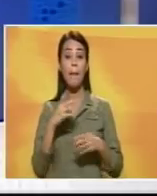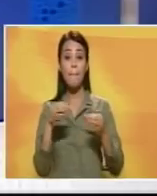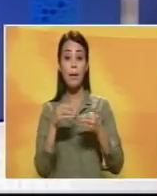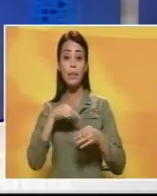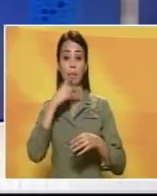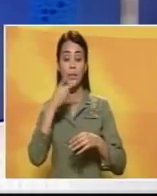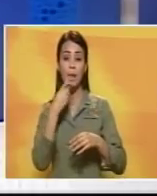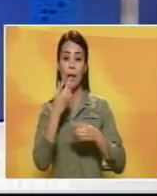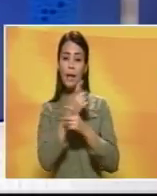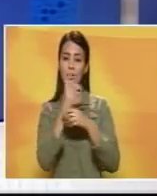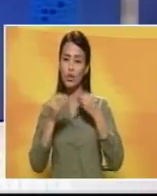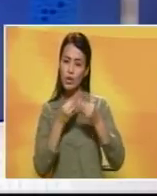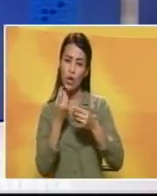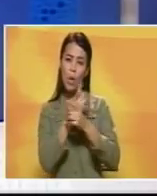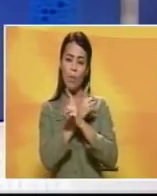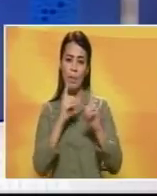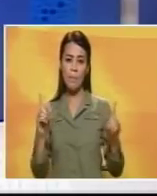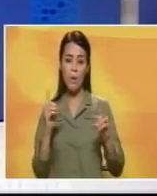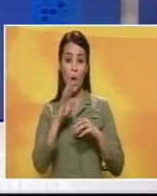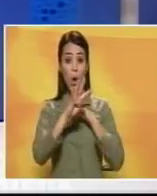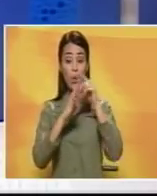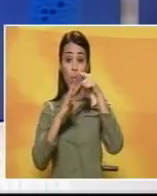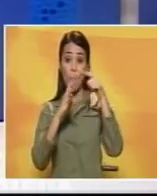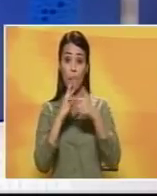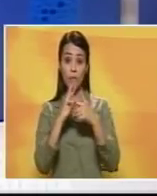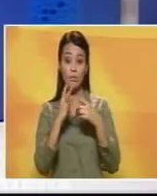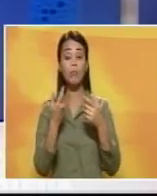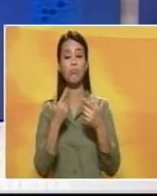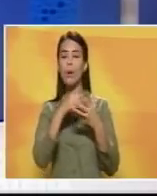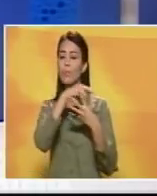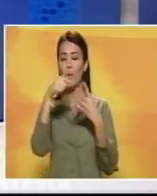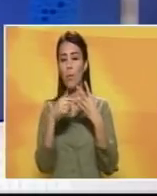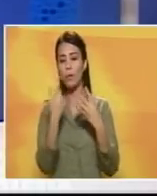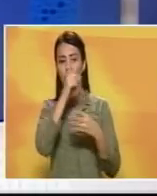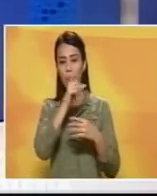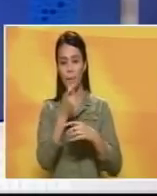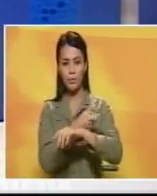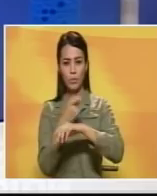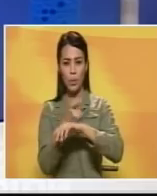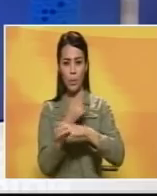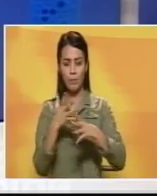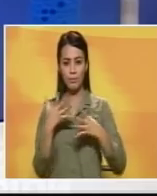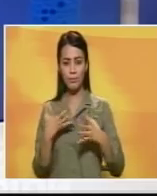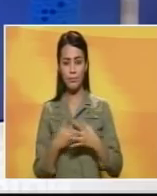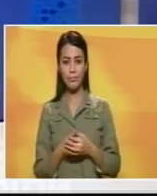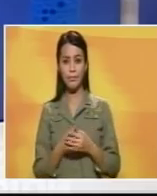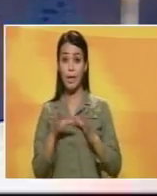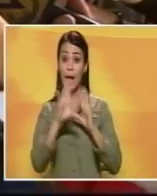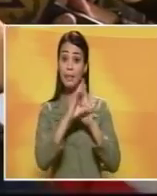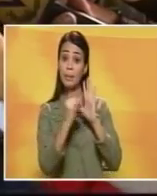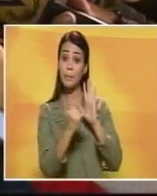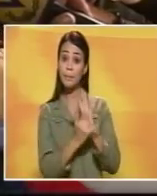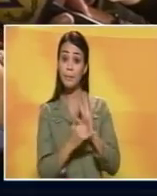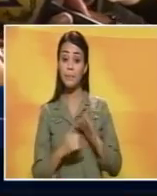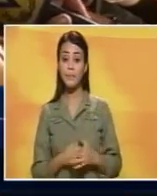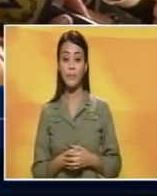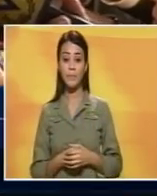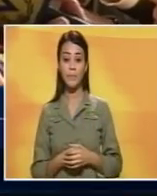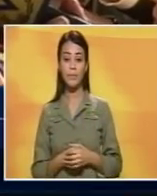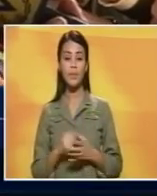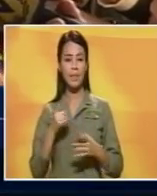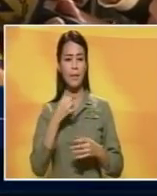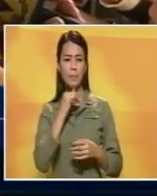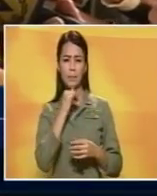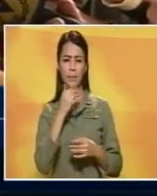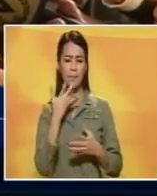haya permitido que sus 4 gobernadores se autoexcluyeran del partido tras juramentarse ante la Asamblea Nacional Constituyente. El alto funcionario considera